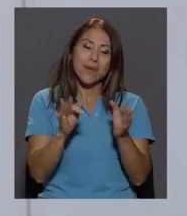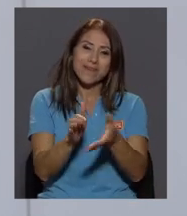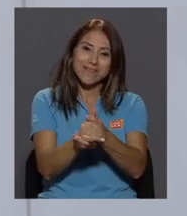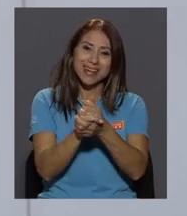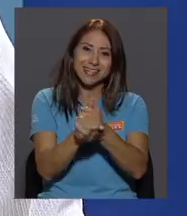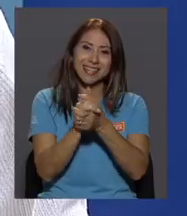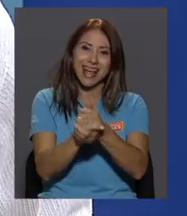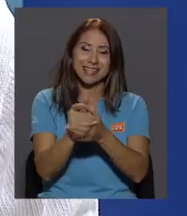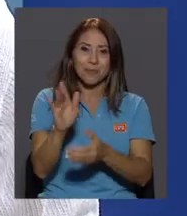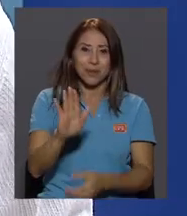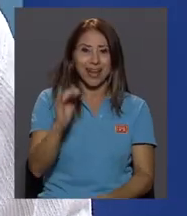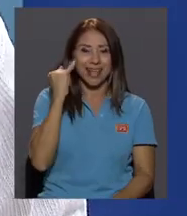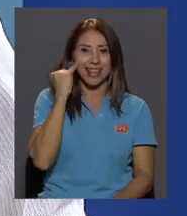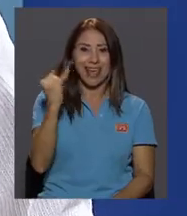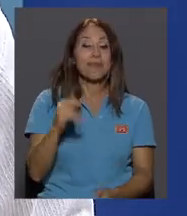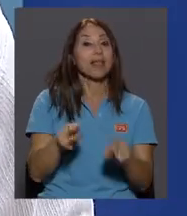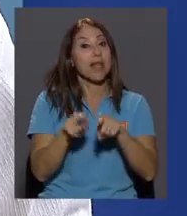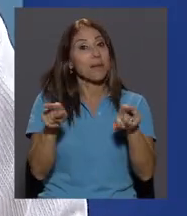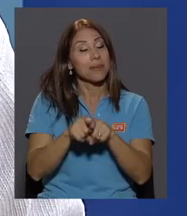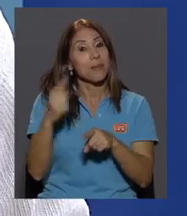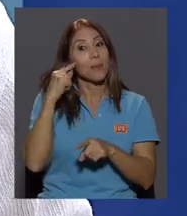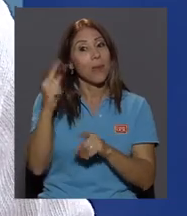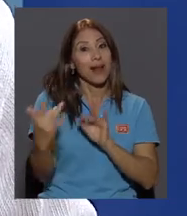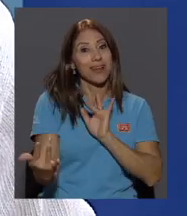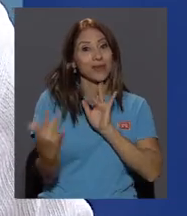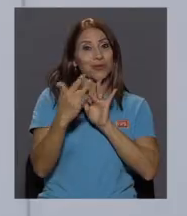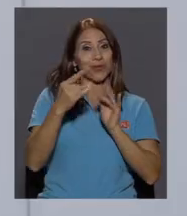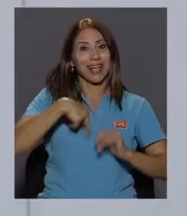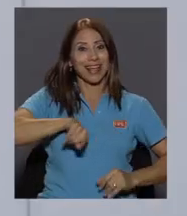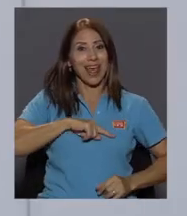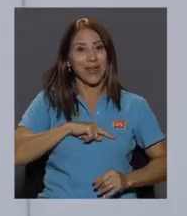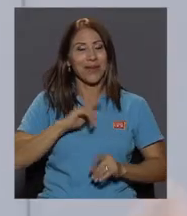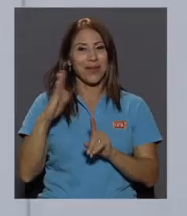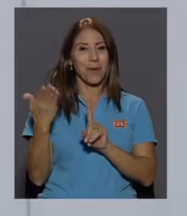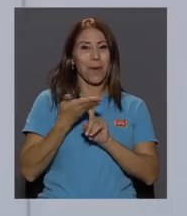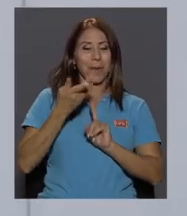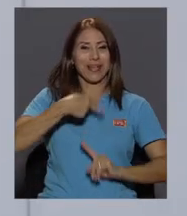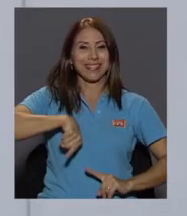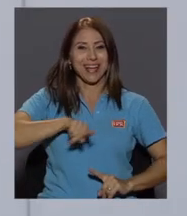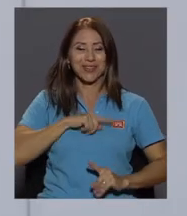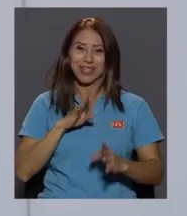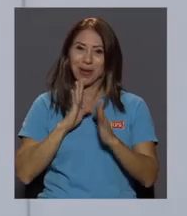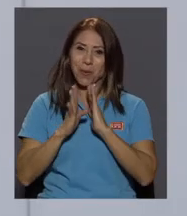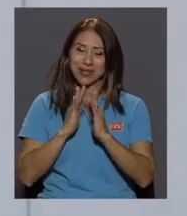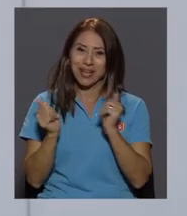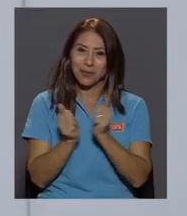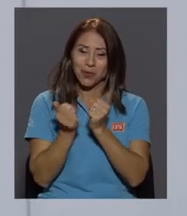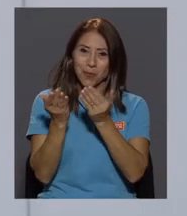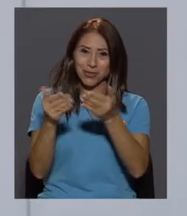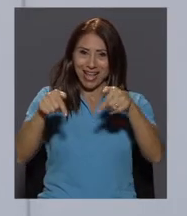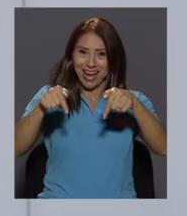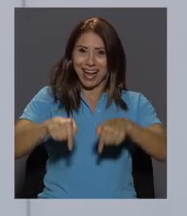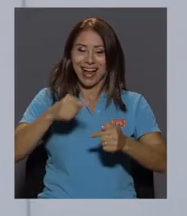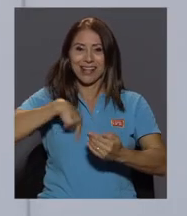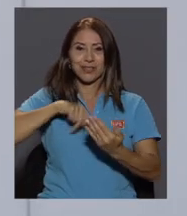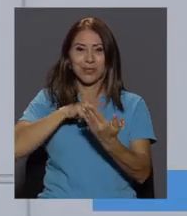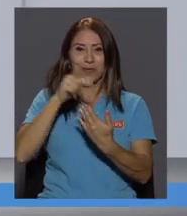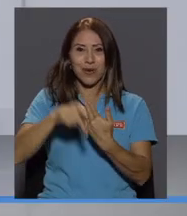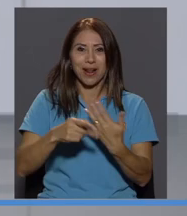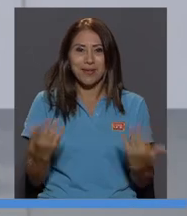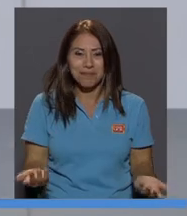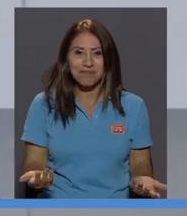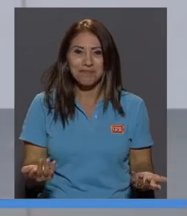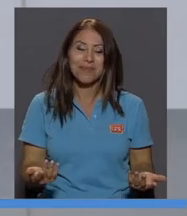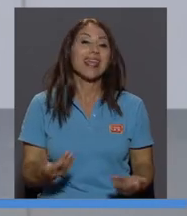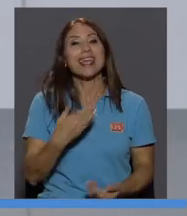puedes felicitarte por esta idea felicitarte también por habernos contactado y convencernos de que conversaremos con vos acá en nuestro programa